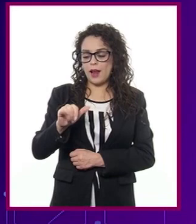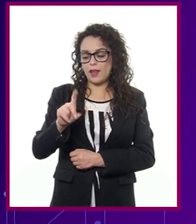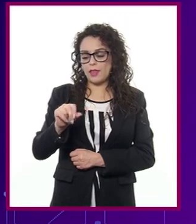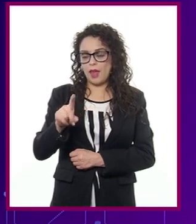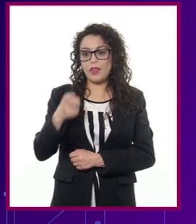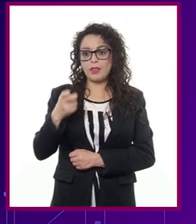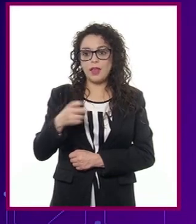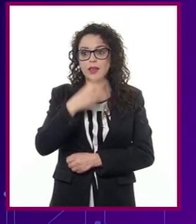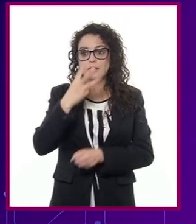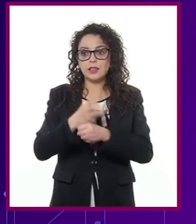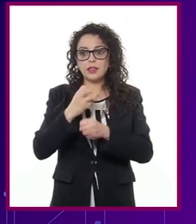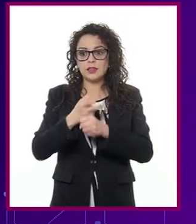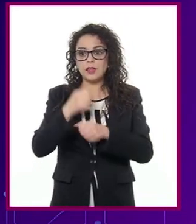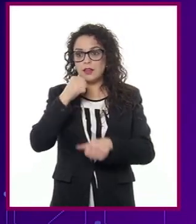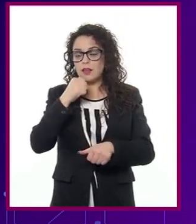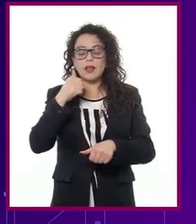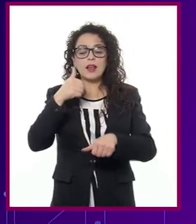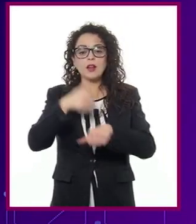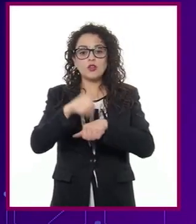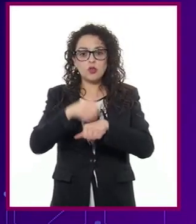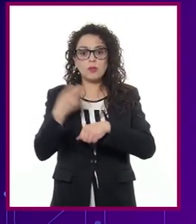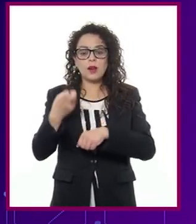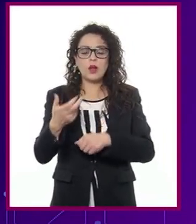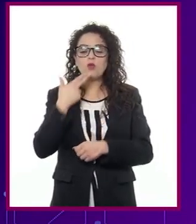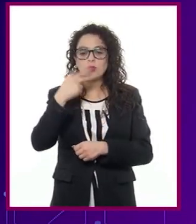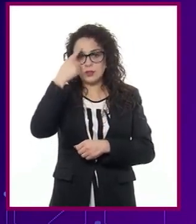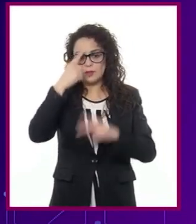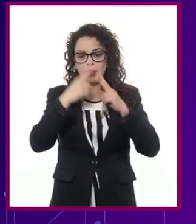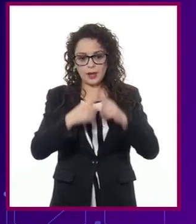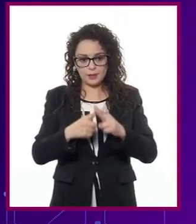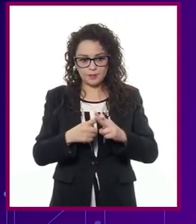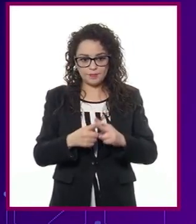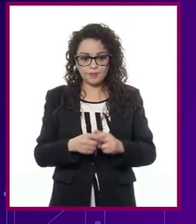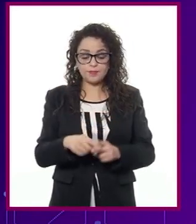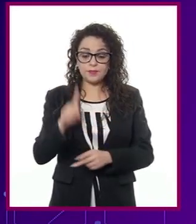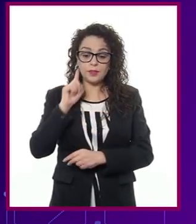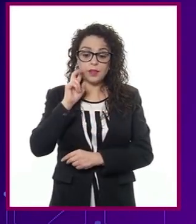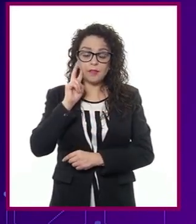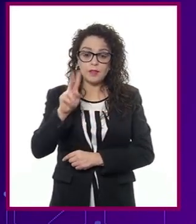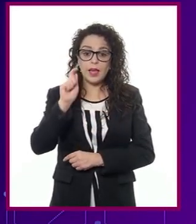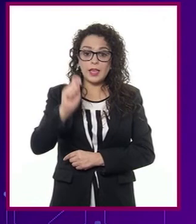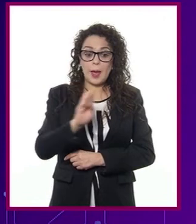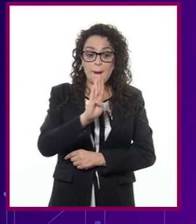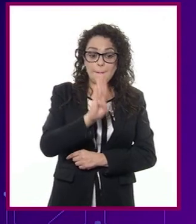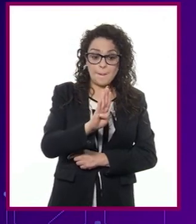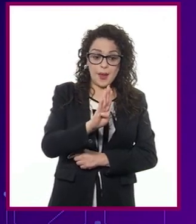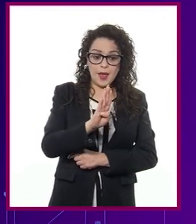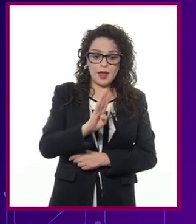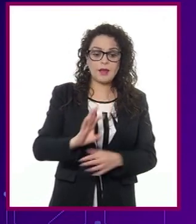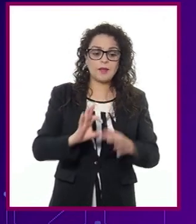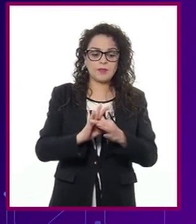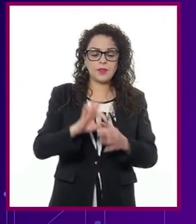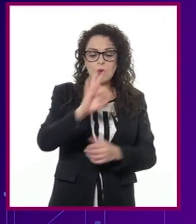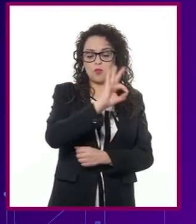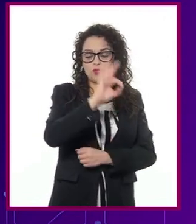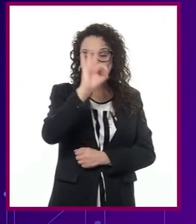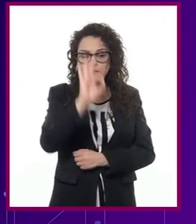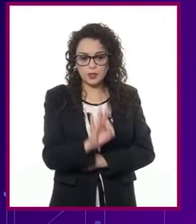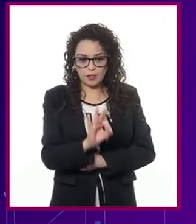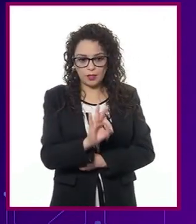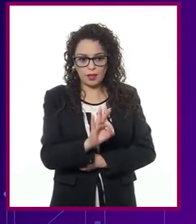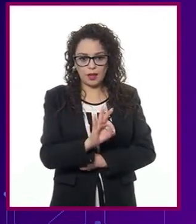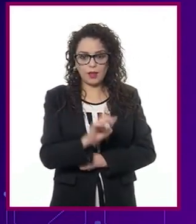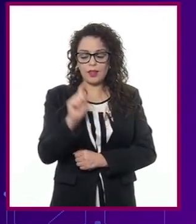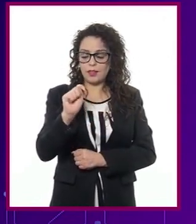Como pueden observar, el procedimiento mostrado en el recuadro B corresponde a la representación de un porcentaje como tanto